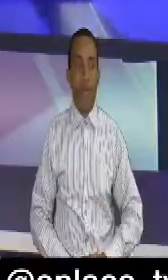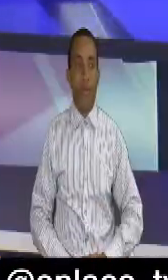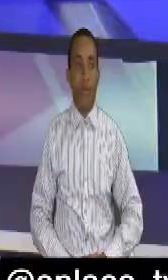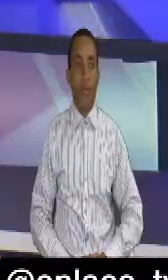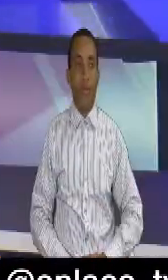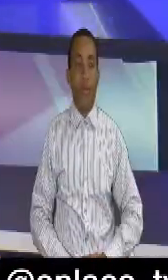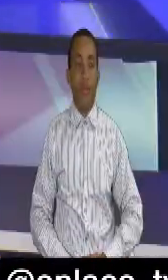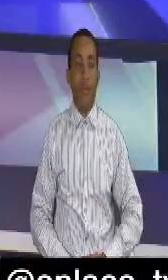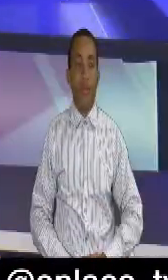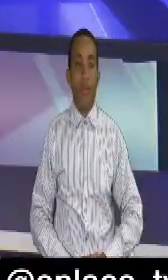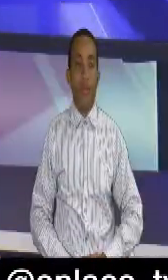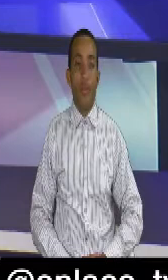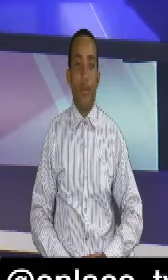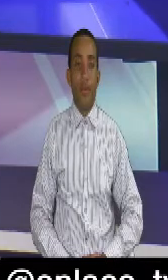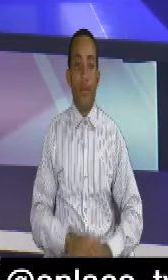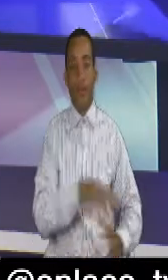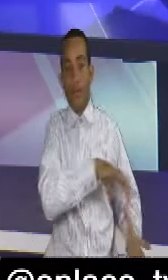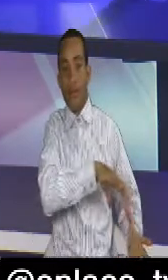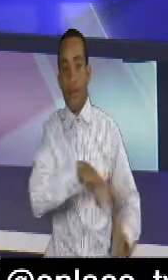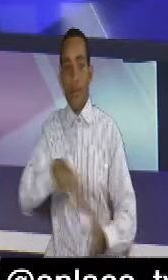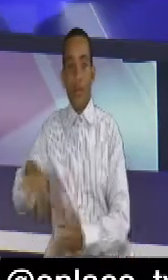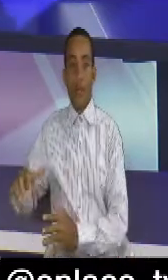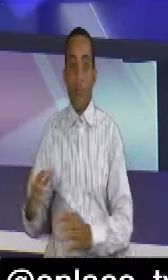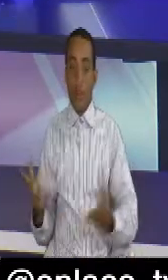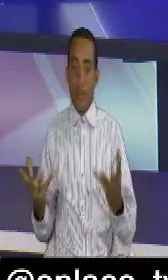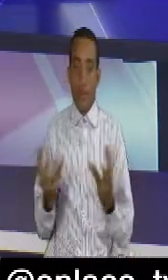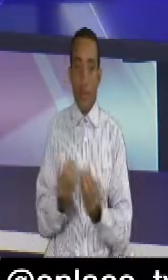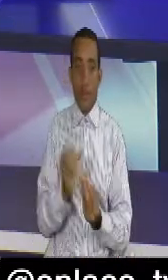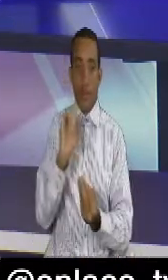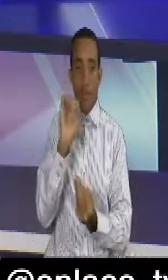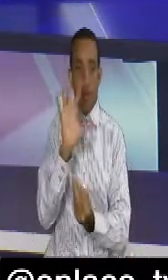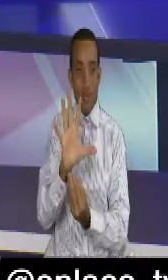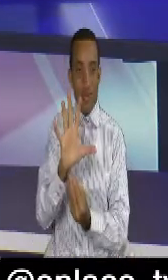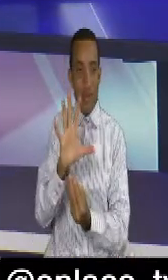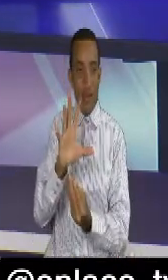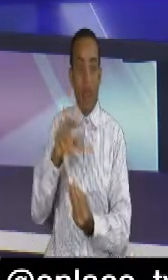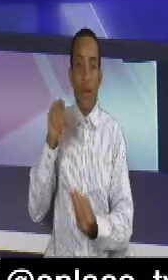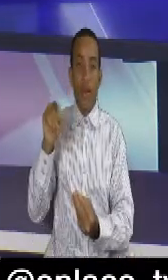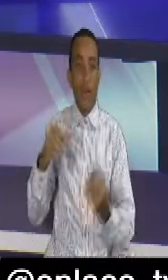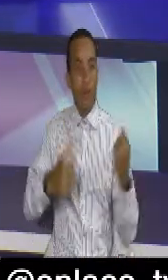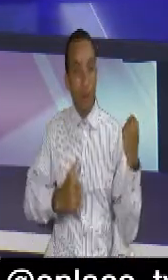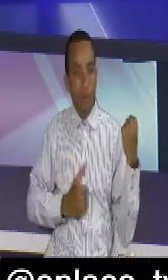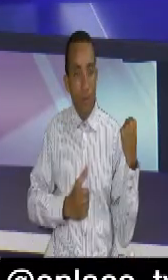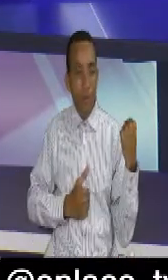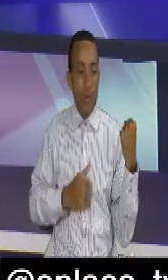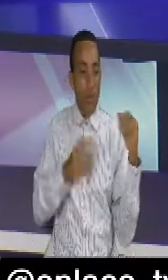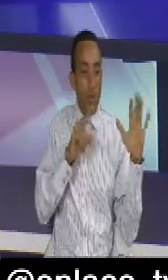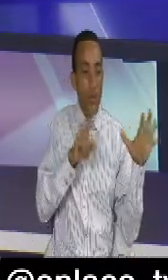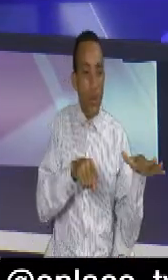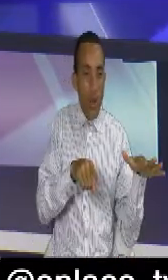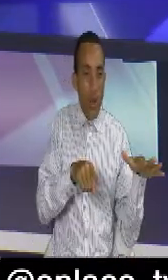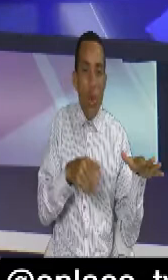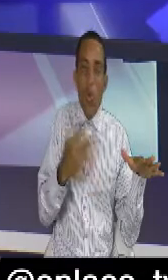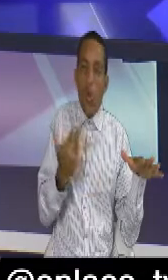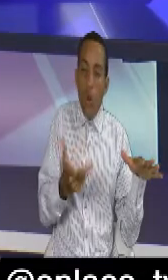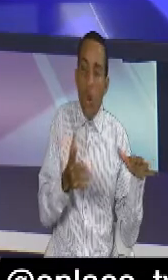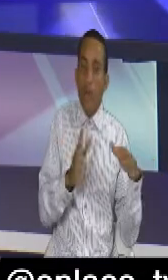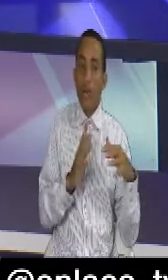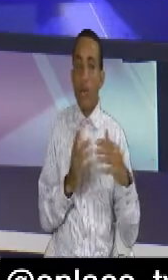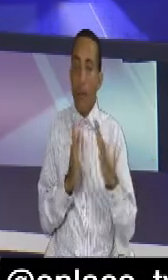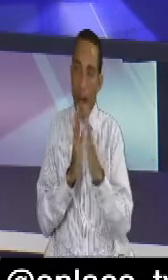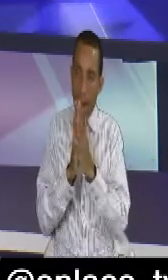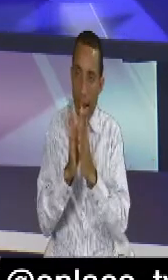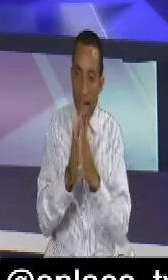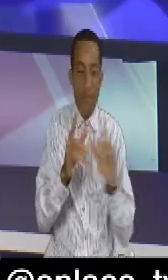La Quinta Brigada del Ejército presenta balance operacional del primer semestre de 2017. Contundentes golpes a grupos